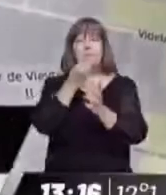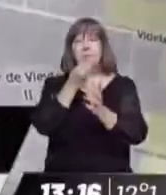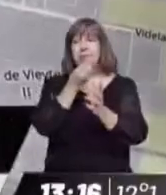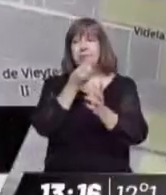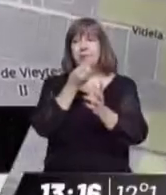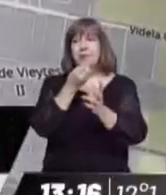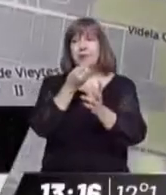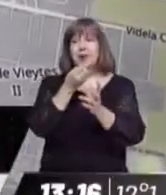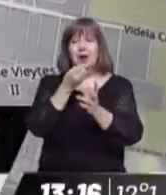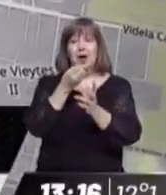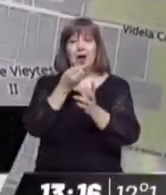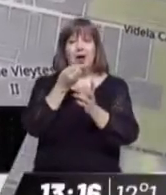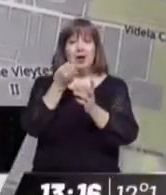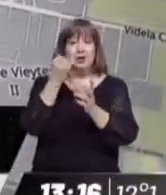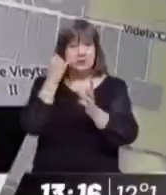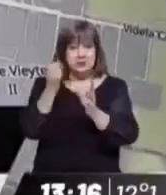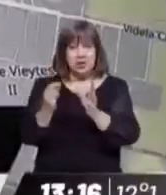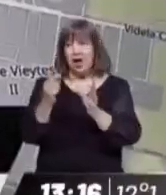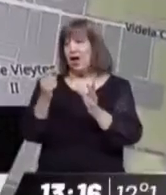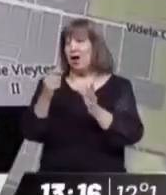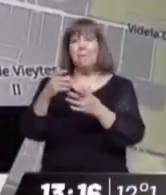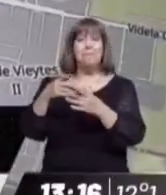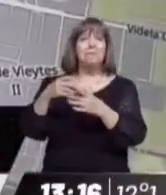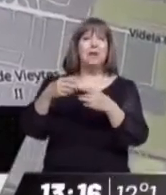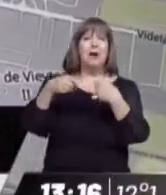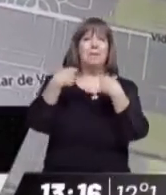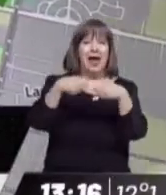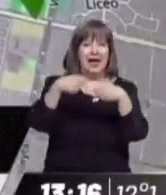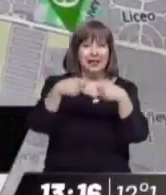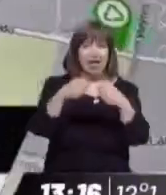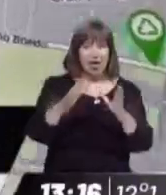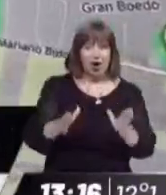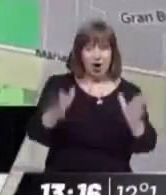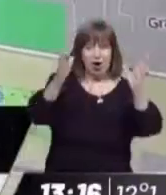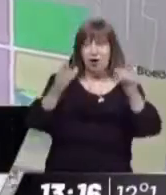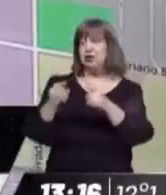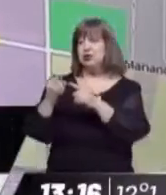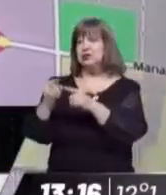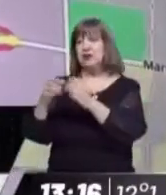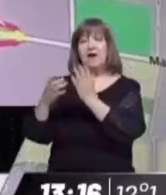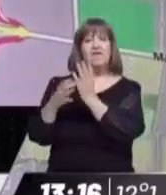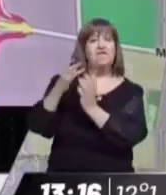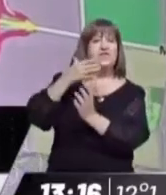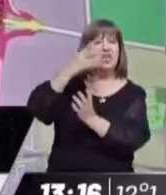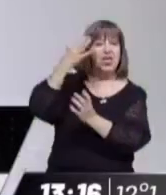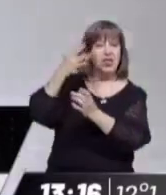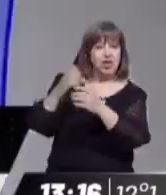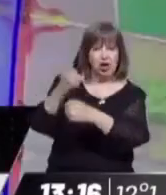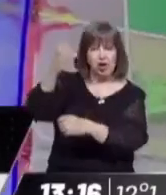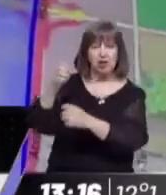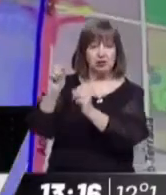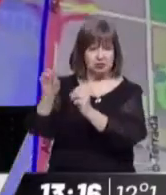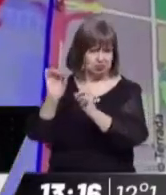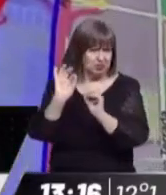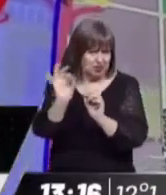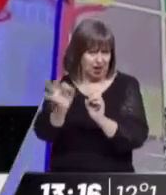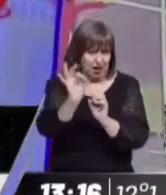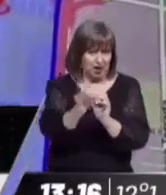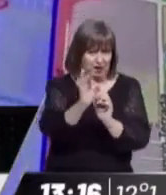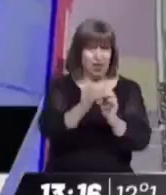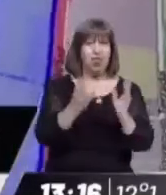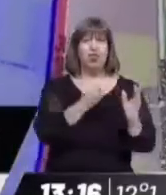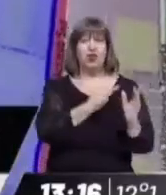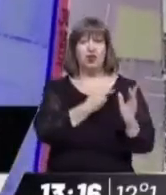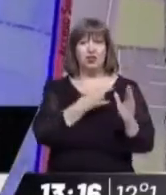decir que por ejemplo ya la gente de lujan se puede bajar esta aplicación lo busco limpiando lujan así lo tengo en mi teléfono exactamente el nombre de la aplicación es